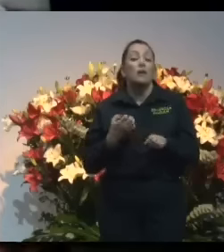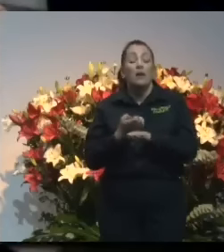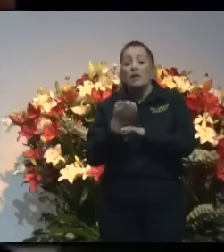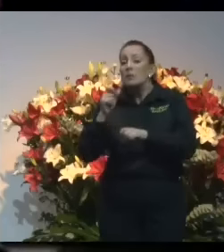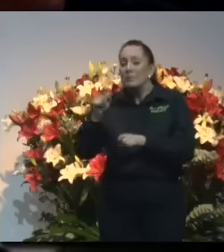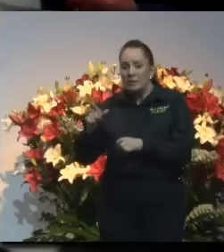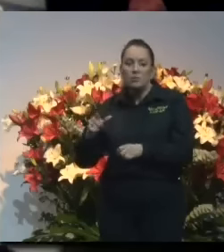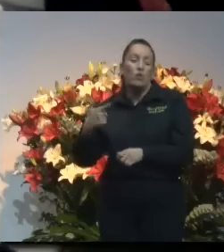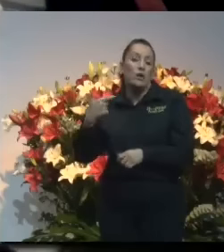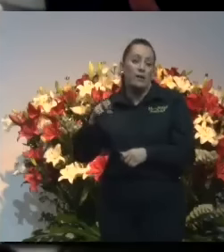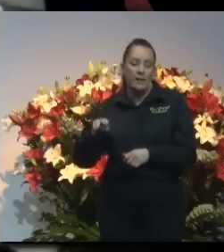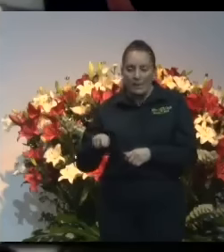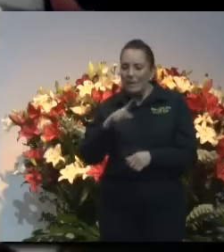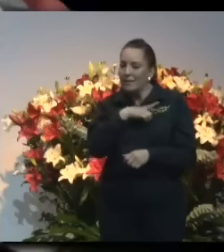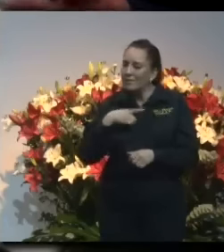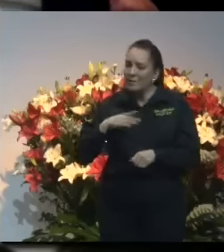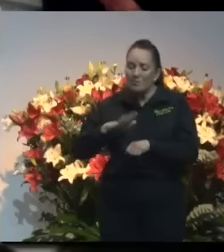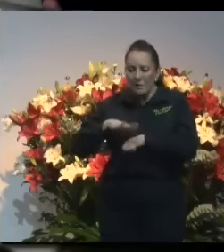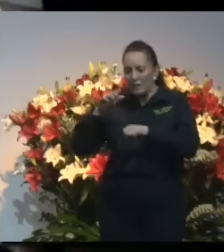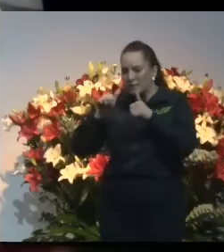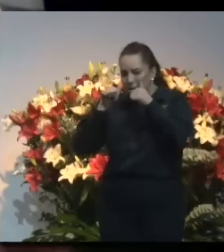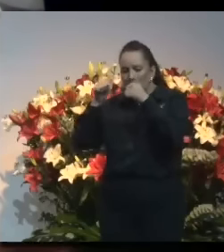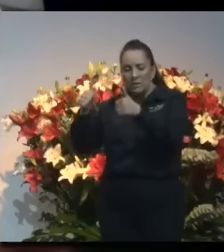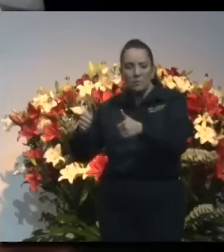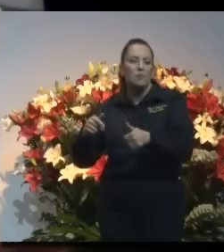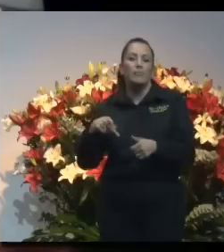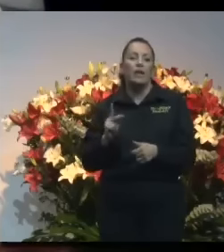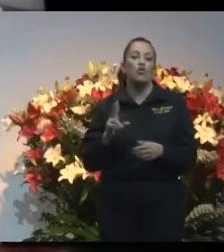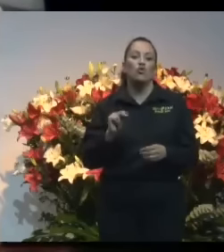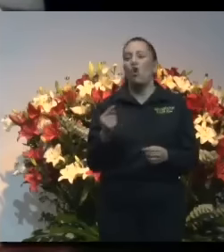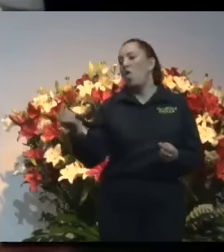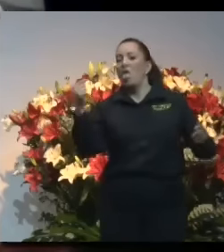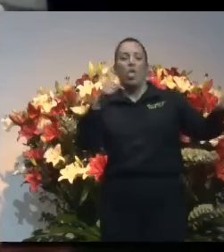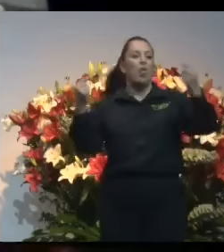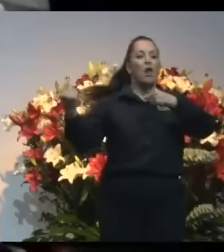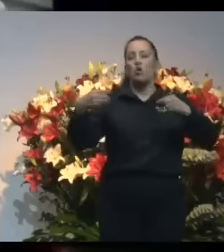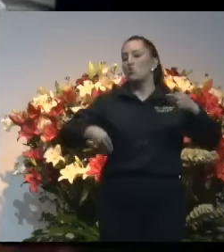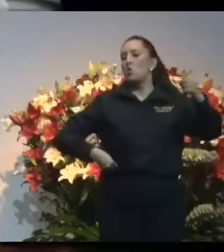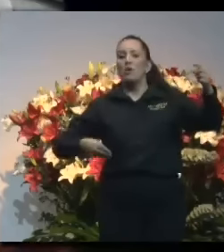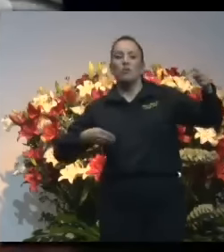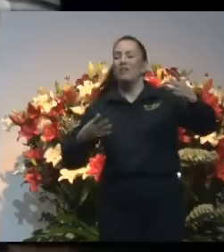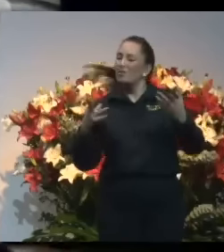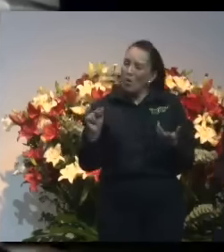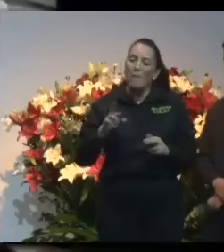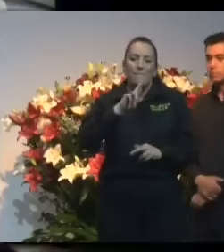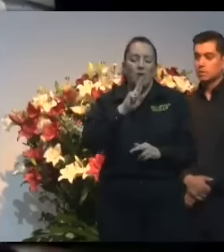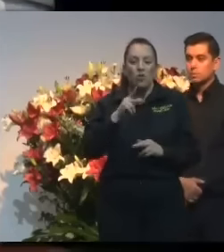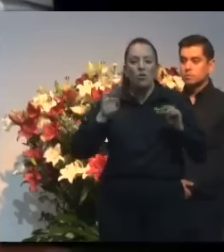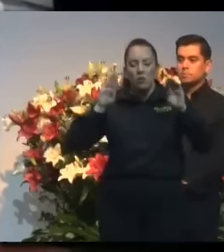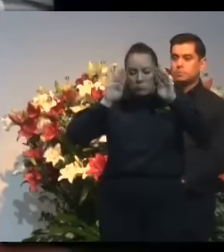pues más bien pongámonos a trabajar y dejemos de echarnos culpas unos a otros.